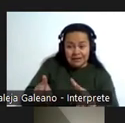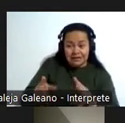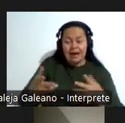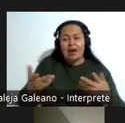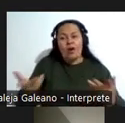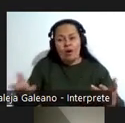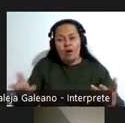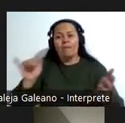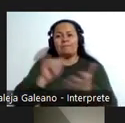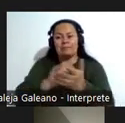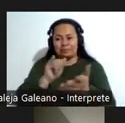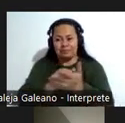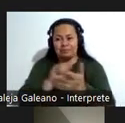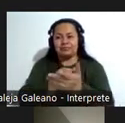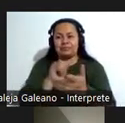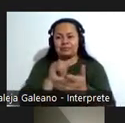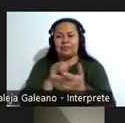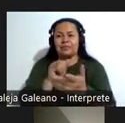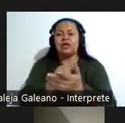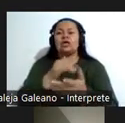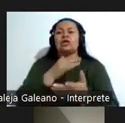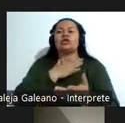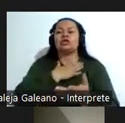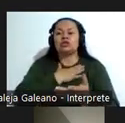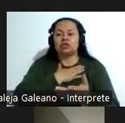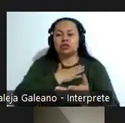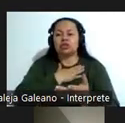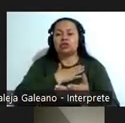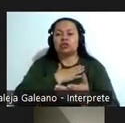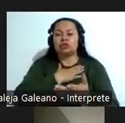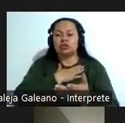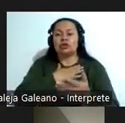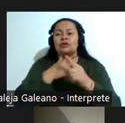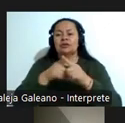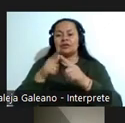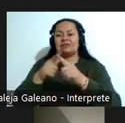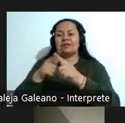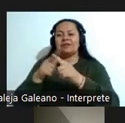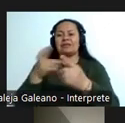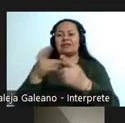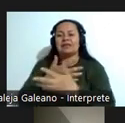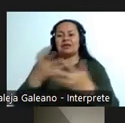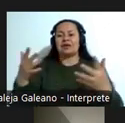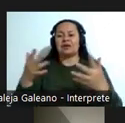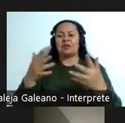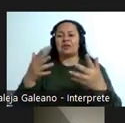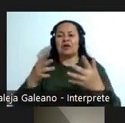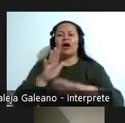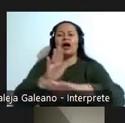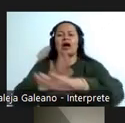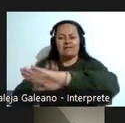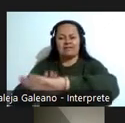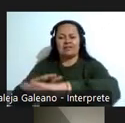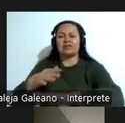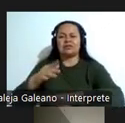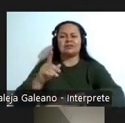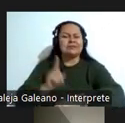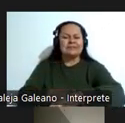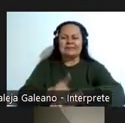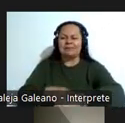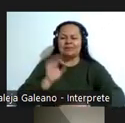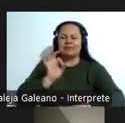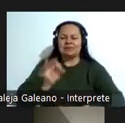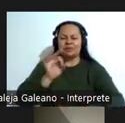lo mismo, digamos, en diferentes elementos. Lo advierto todo el tiempo y me lo recuerdo a mí todo el